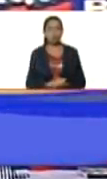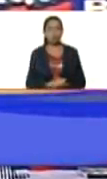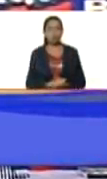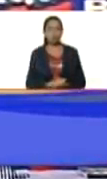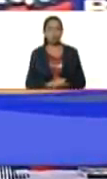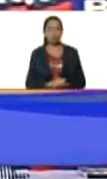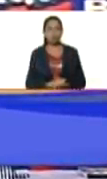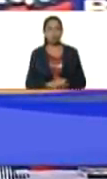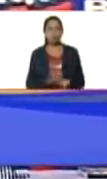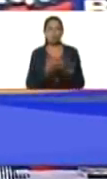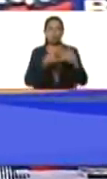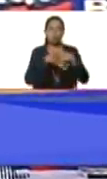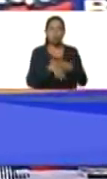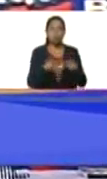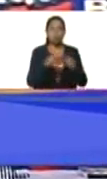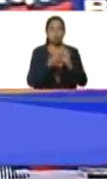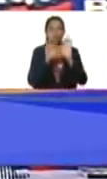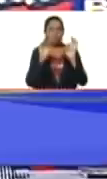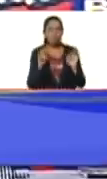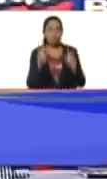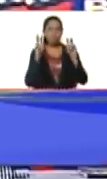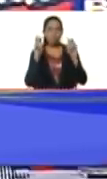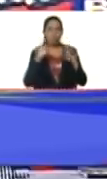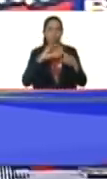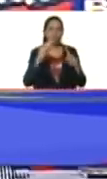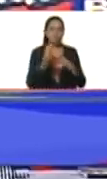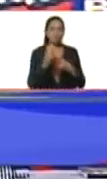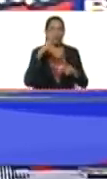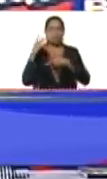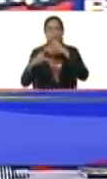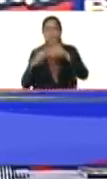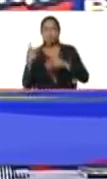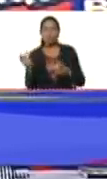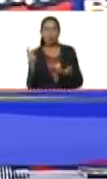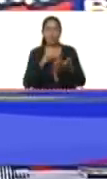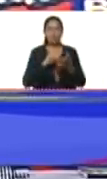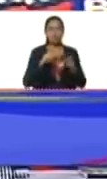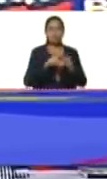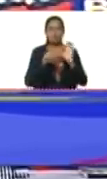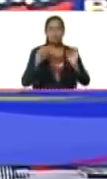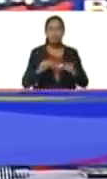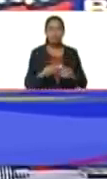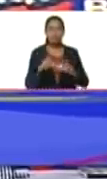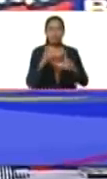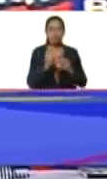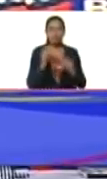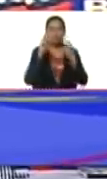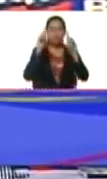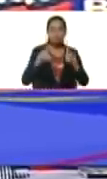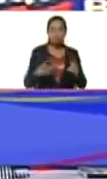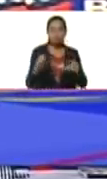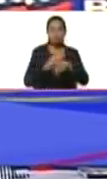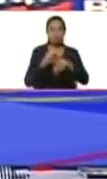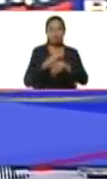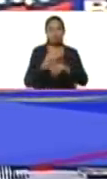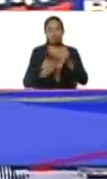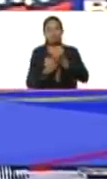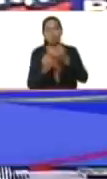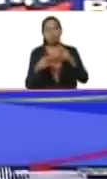para que se incorpore en una nueva cultura política de la participación, de la toma de decisiones del gobierno de